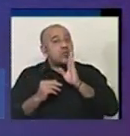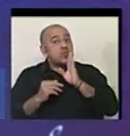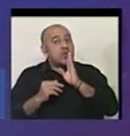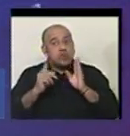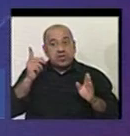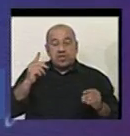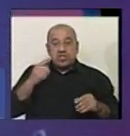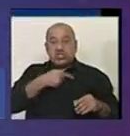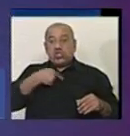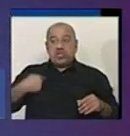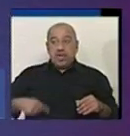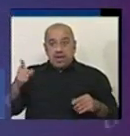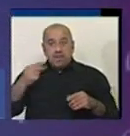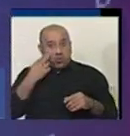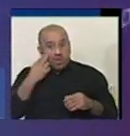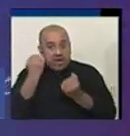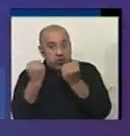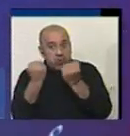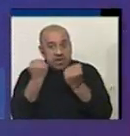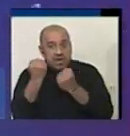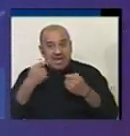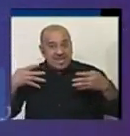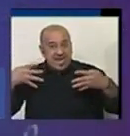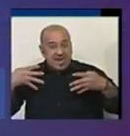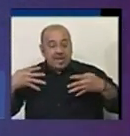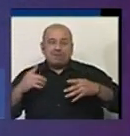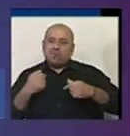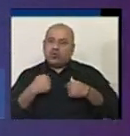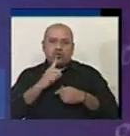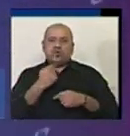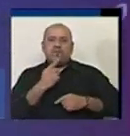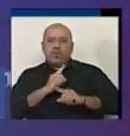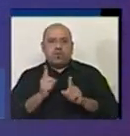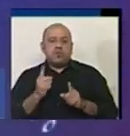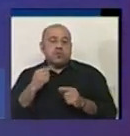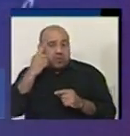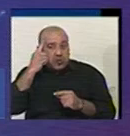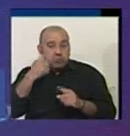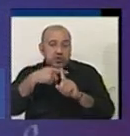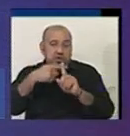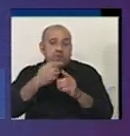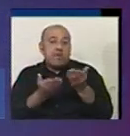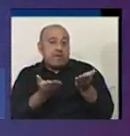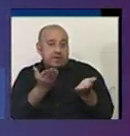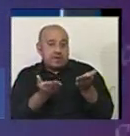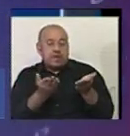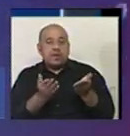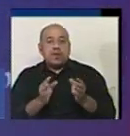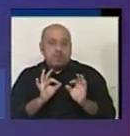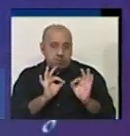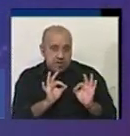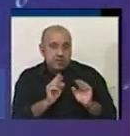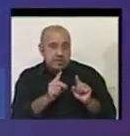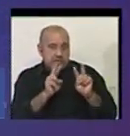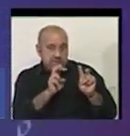sentido yo digo que bien, positivo, digamos, en el balance. Ahora, desde el punto de vista